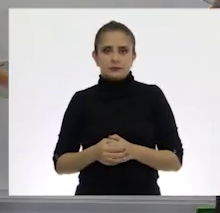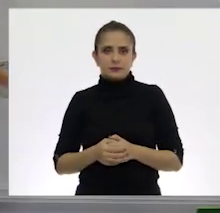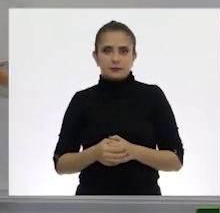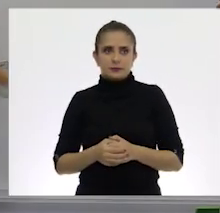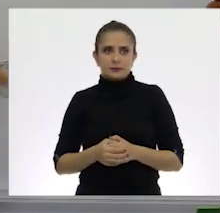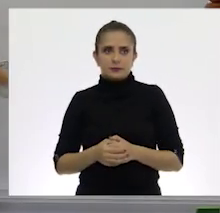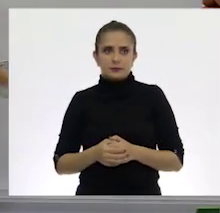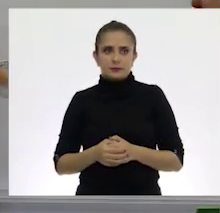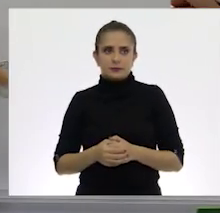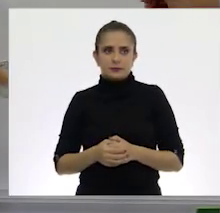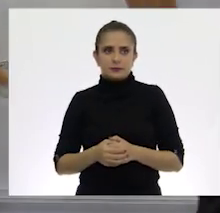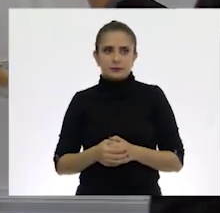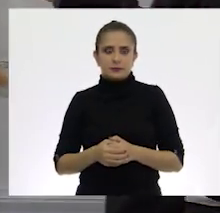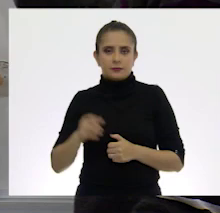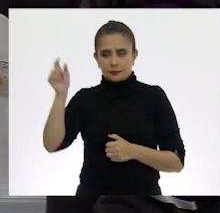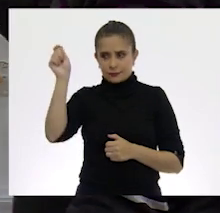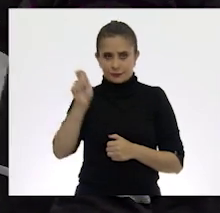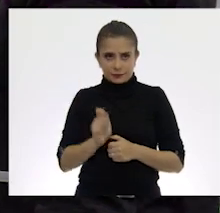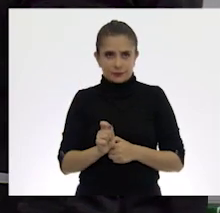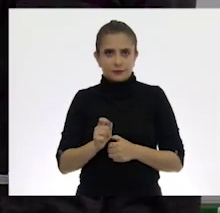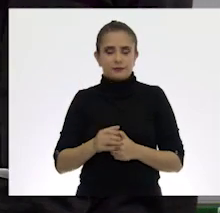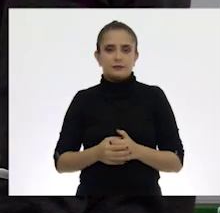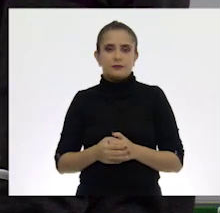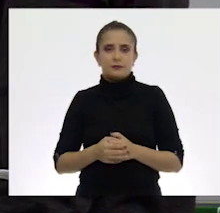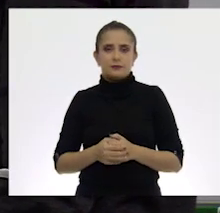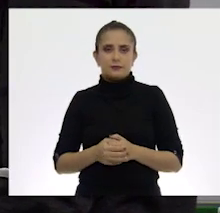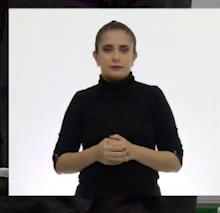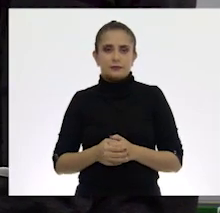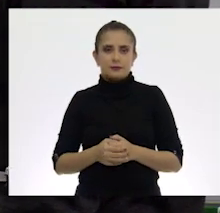Quedaría por aquí, mira. Bájalo hasta acá.